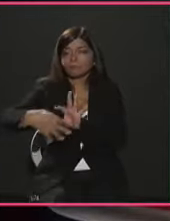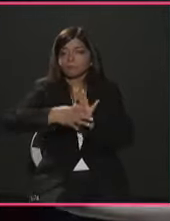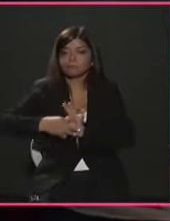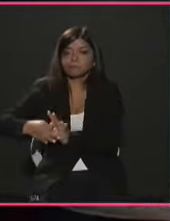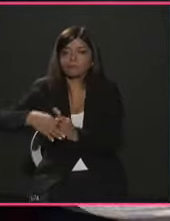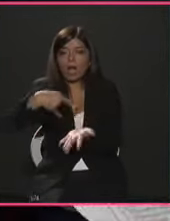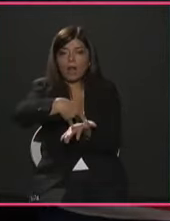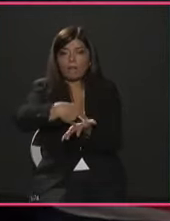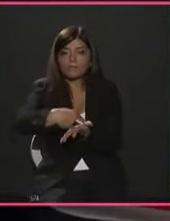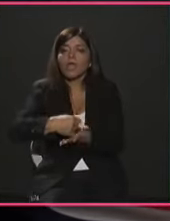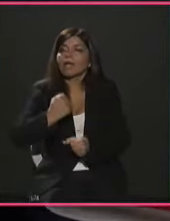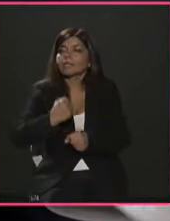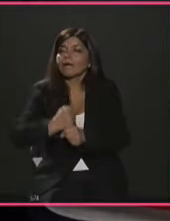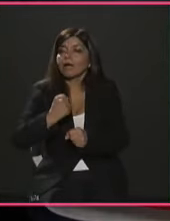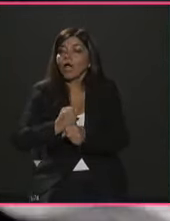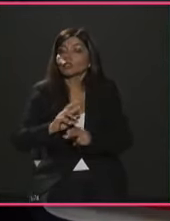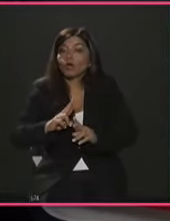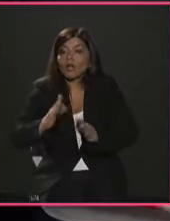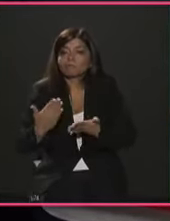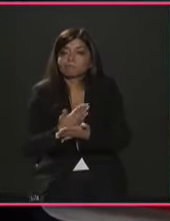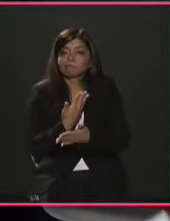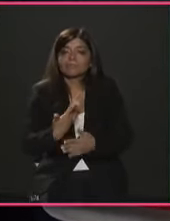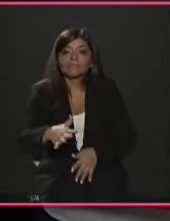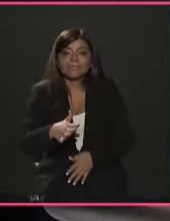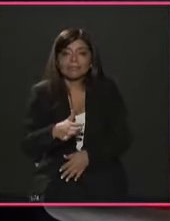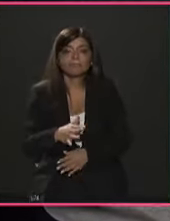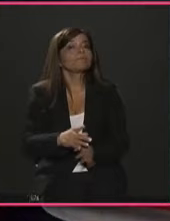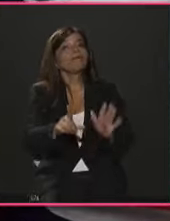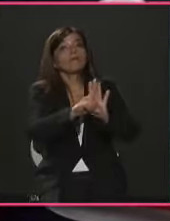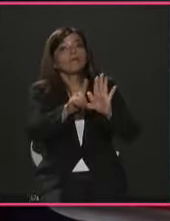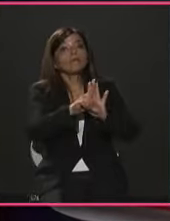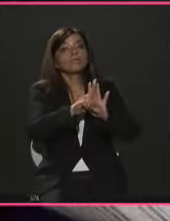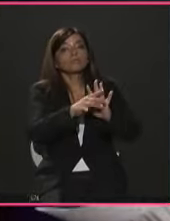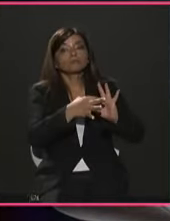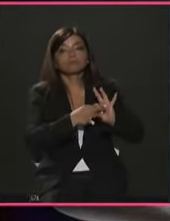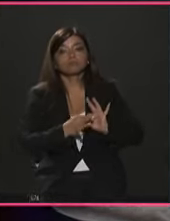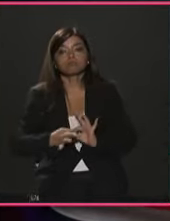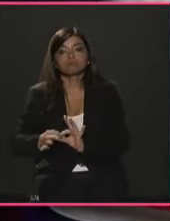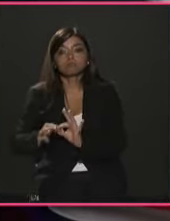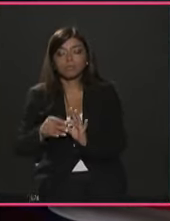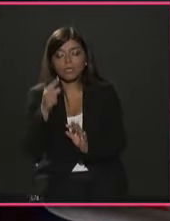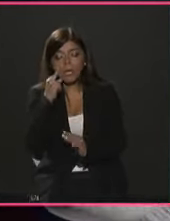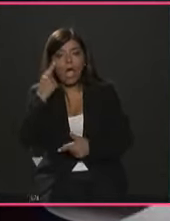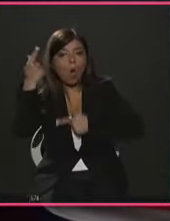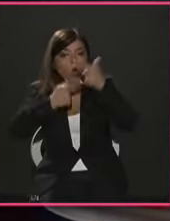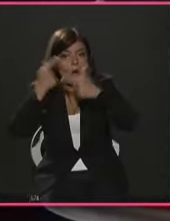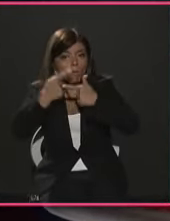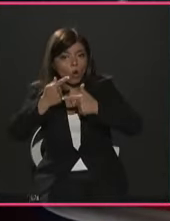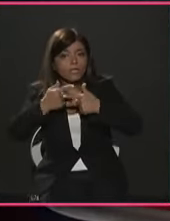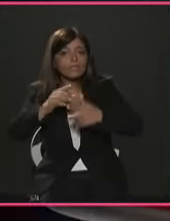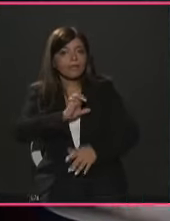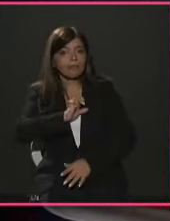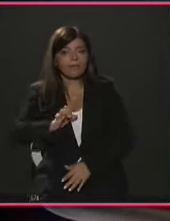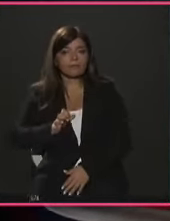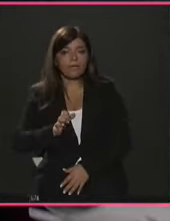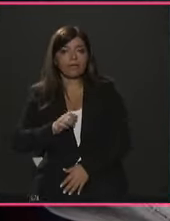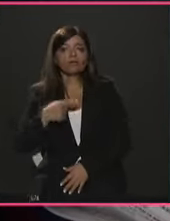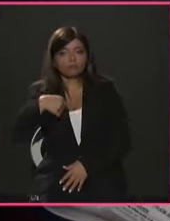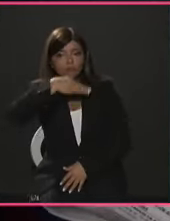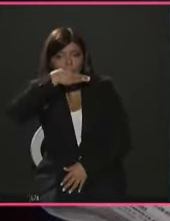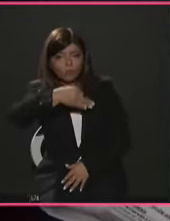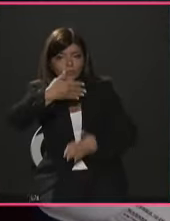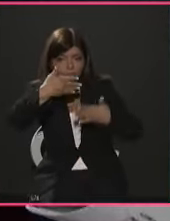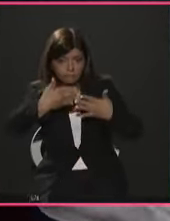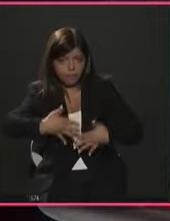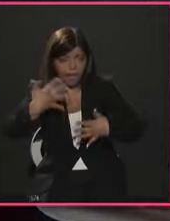parlamentarios para Ojalá ser los primeros cl la legislación también tiene que ir de la mano hemos sido esto una política finalmente de estado lo hemos remarcado